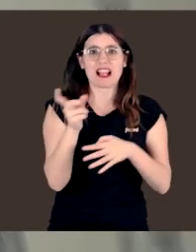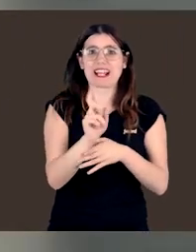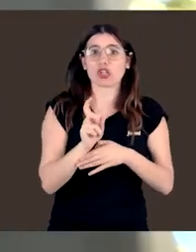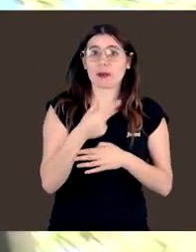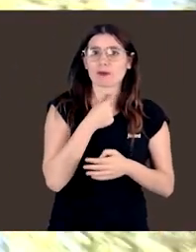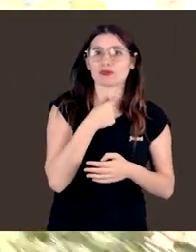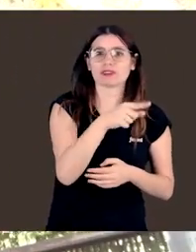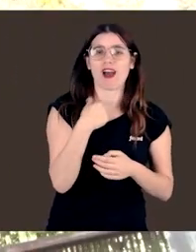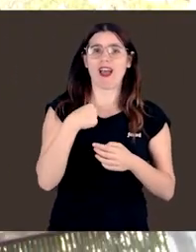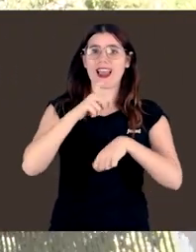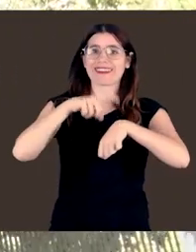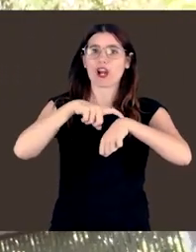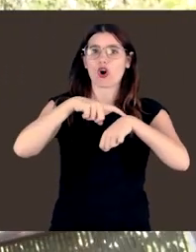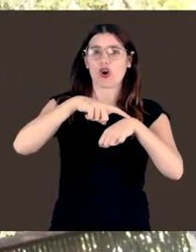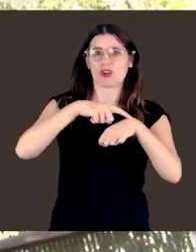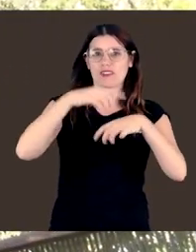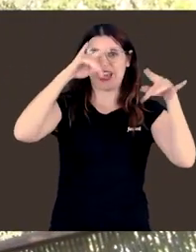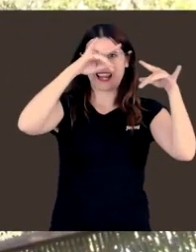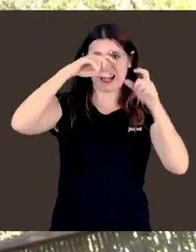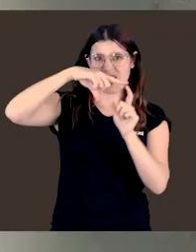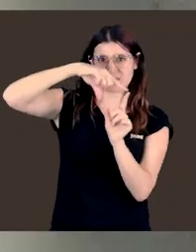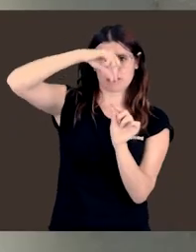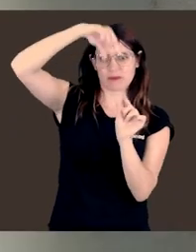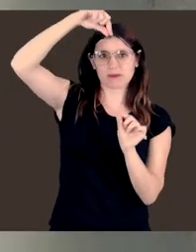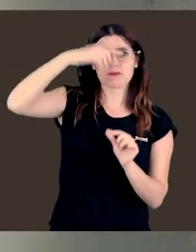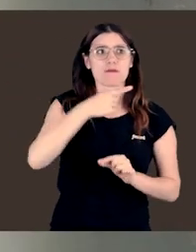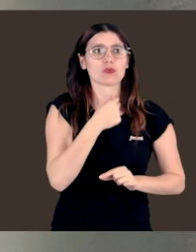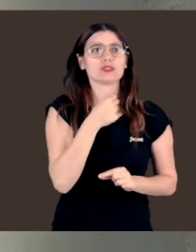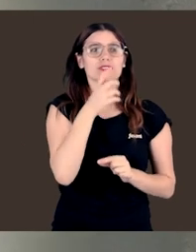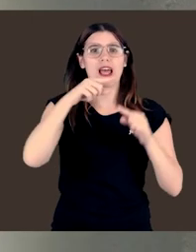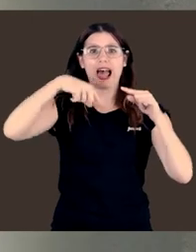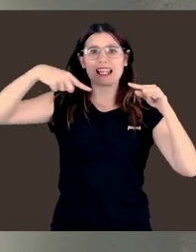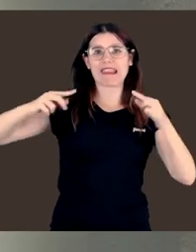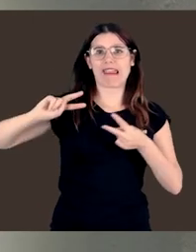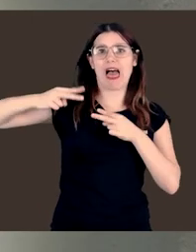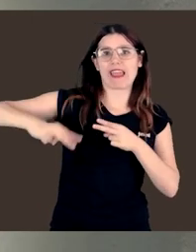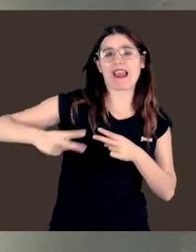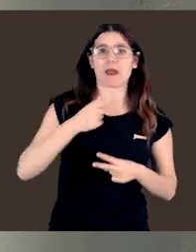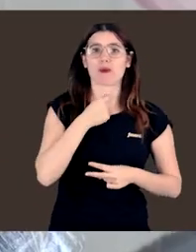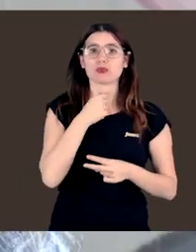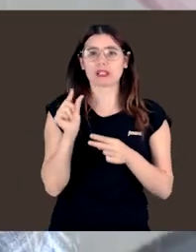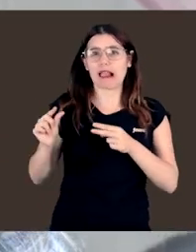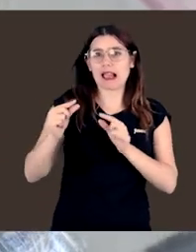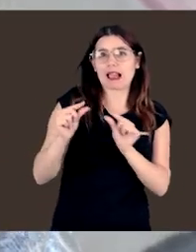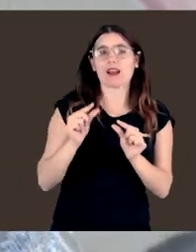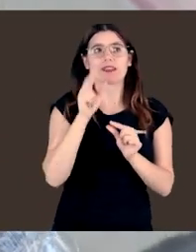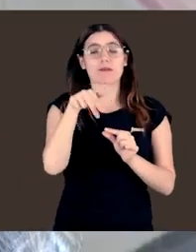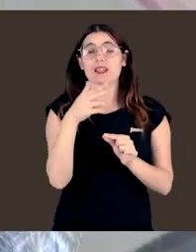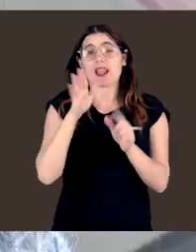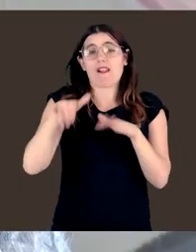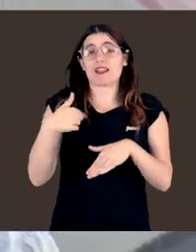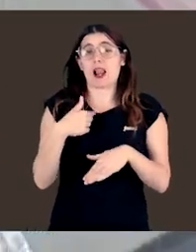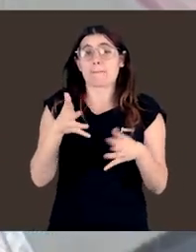el ratolí, el rellogio de arena, la hélice del ADN, los cromosomes. Y